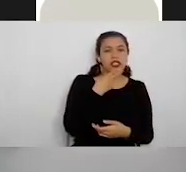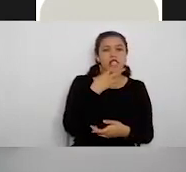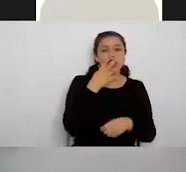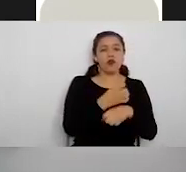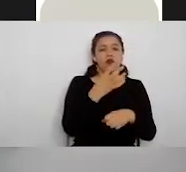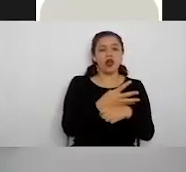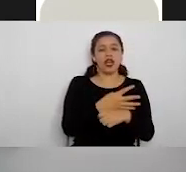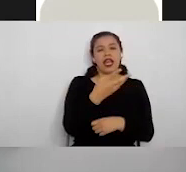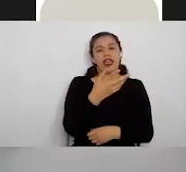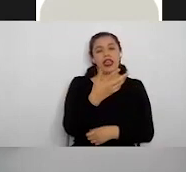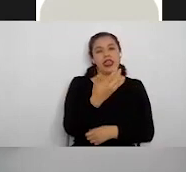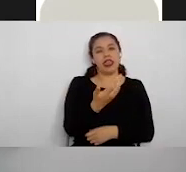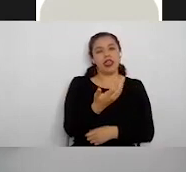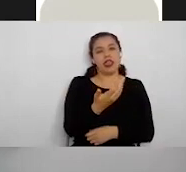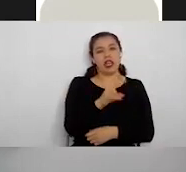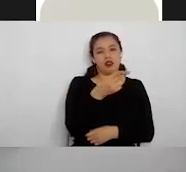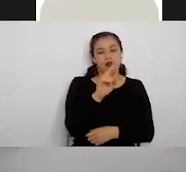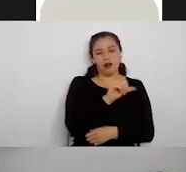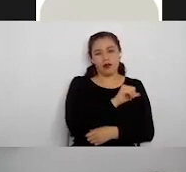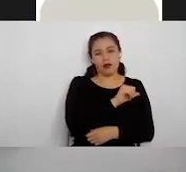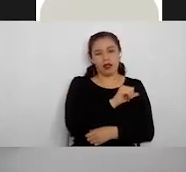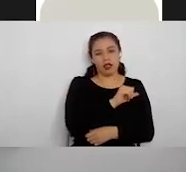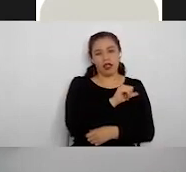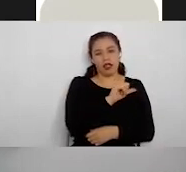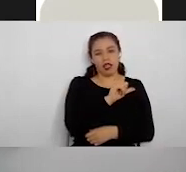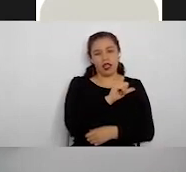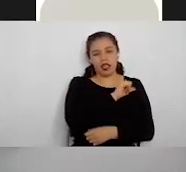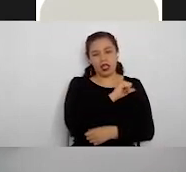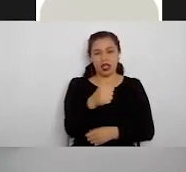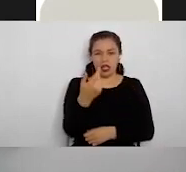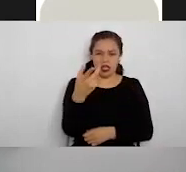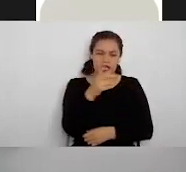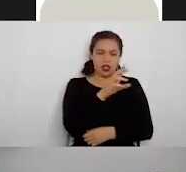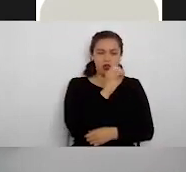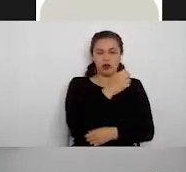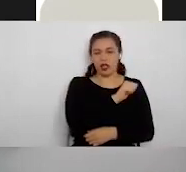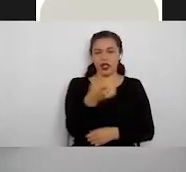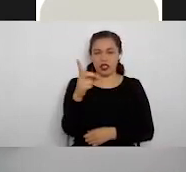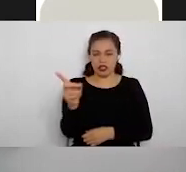alto de inversión extranjera en México, cuando menos en los últimos 20 años.